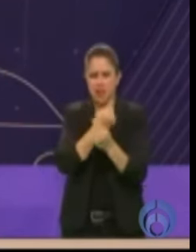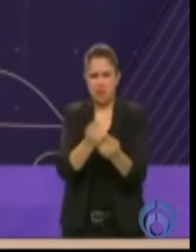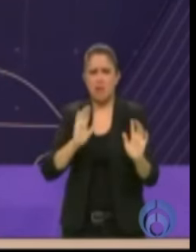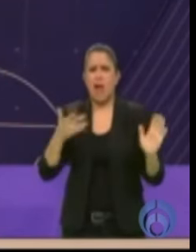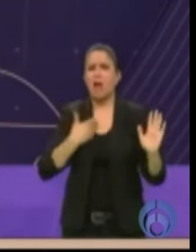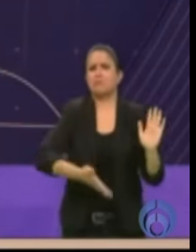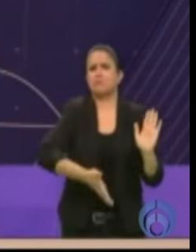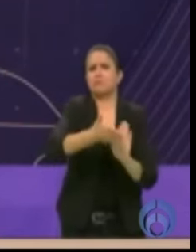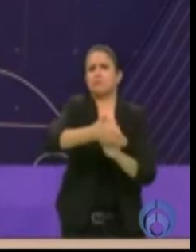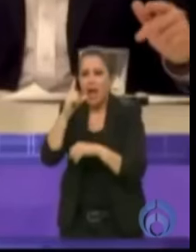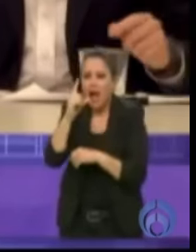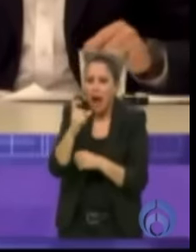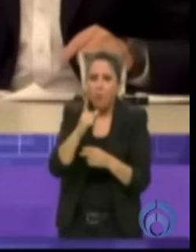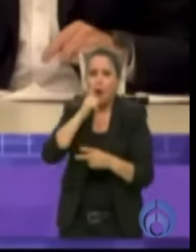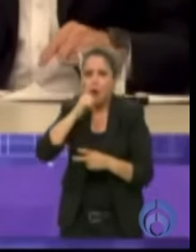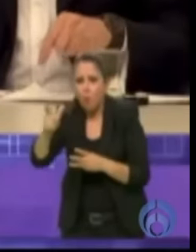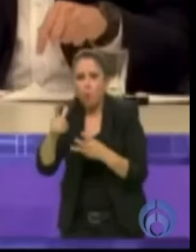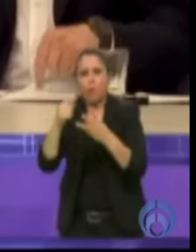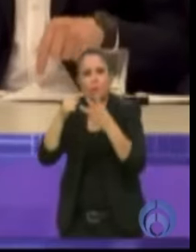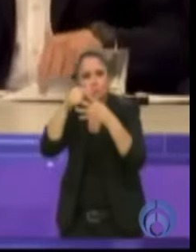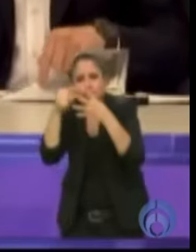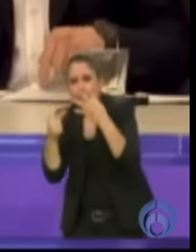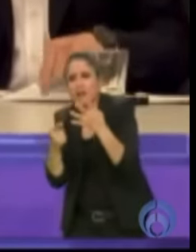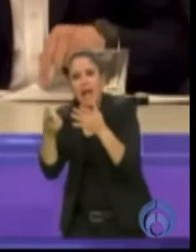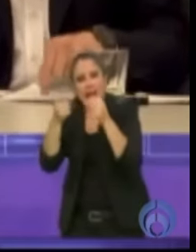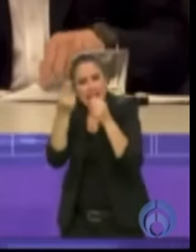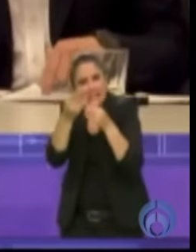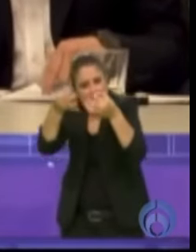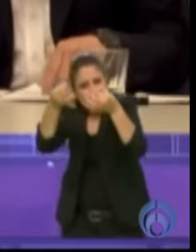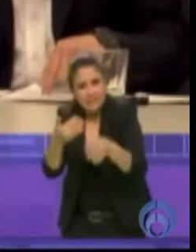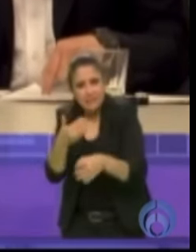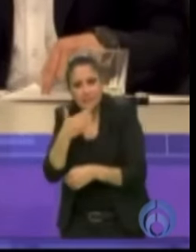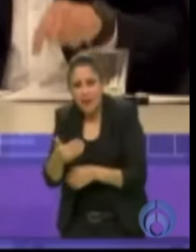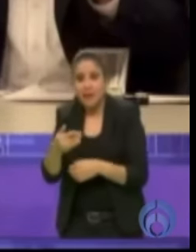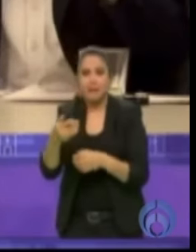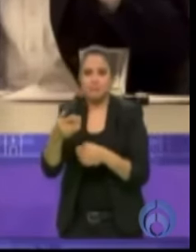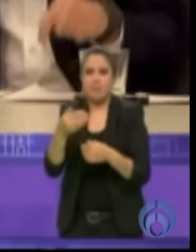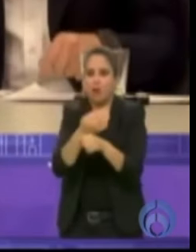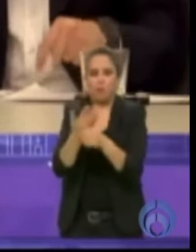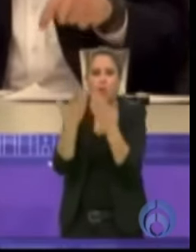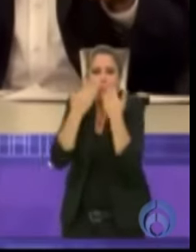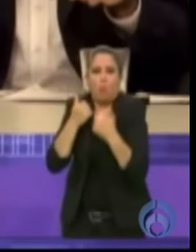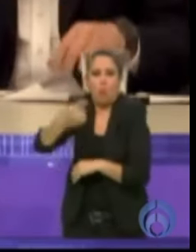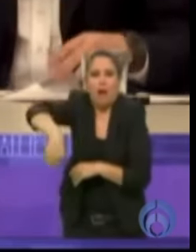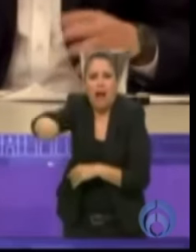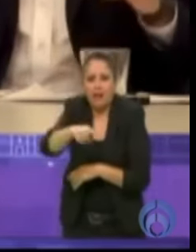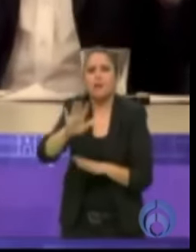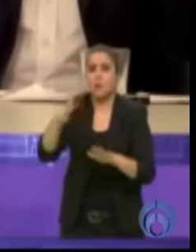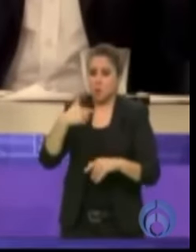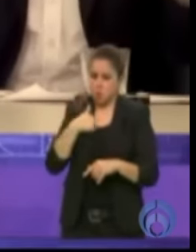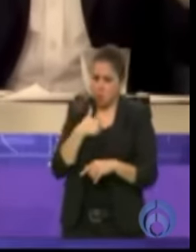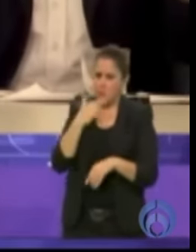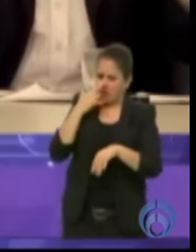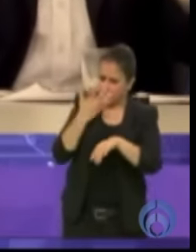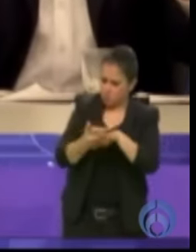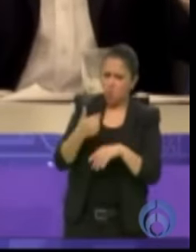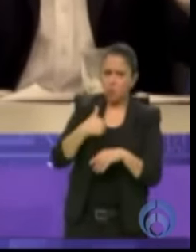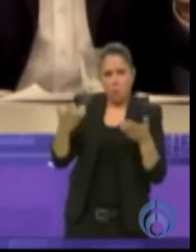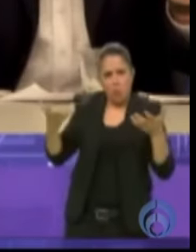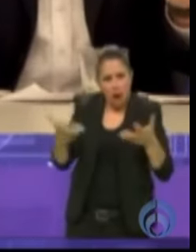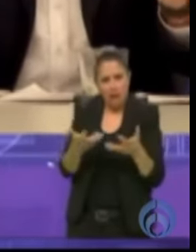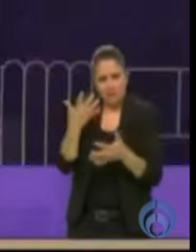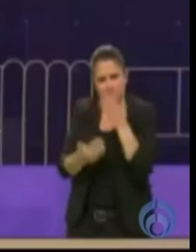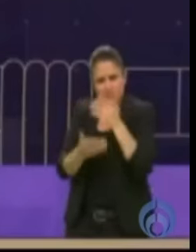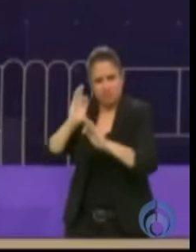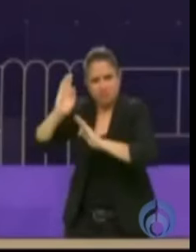gran participación en el debate chilango, demostraste capacidad, carácter y las mejores propuestas para atender las necesidades de